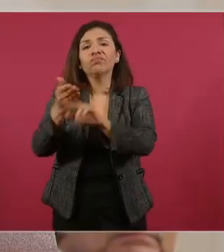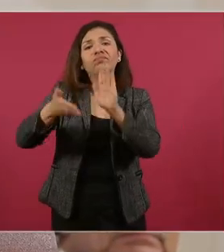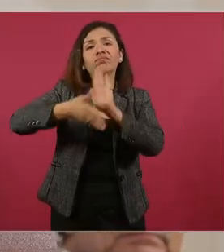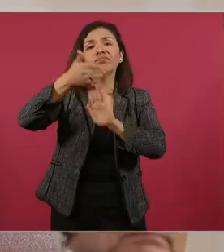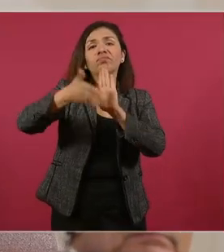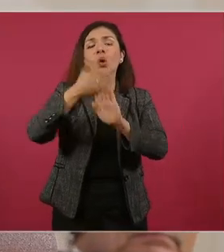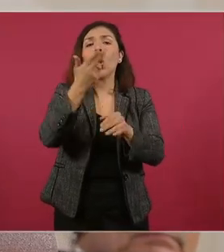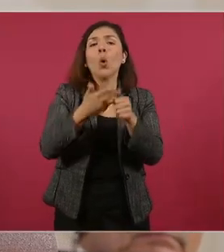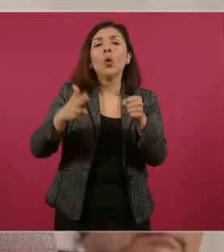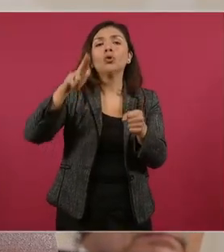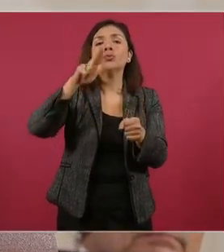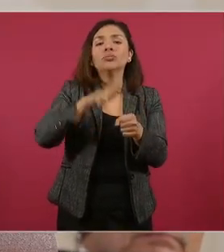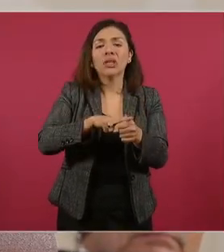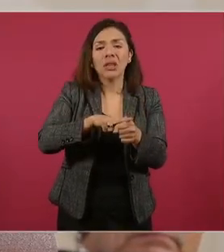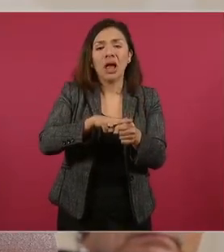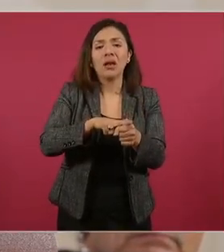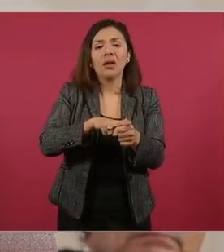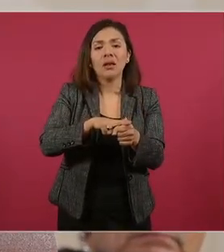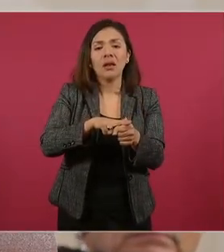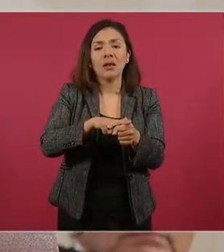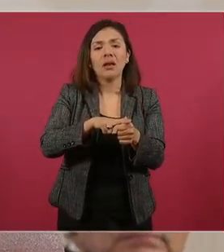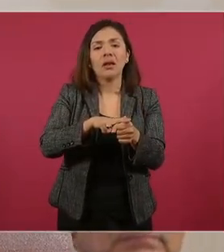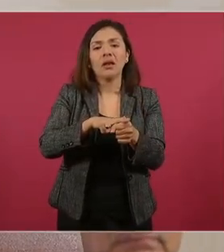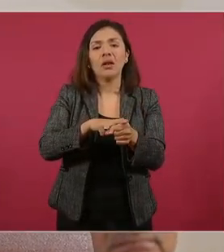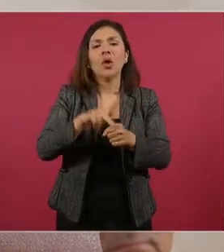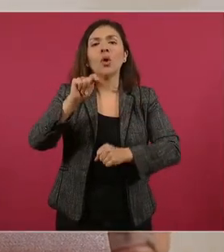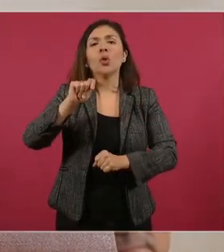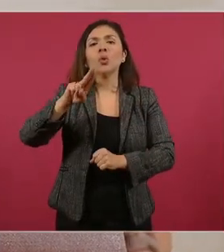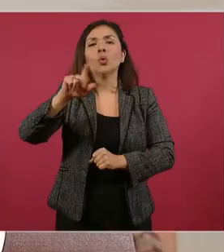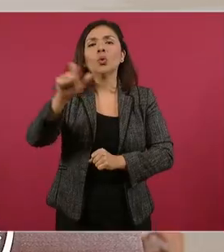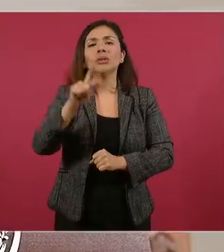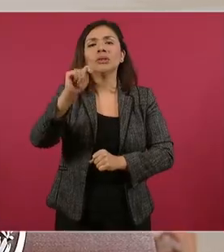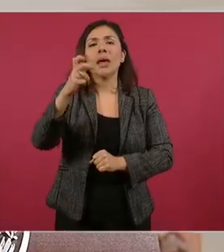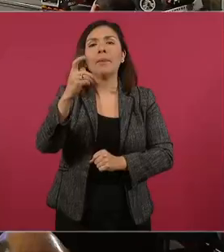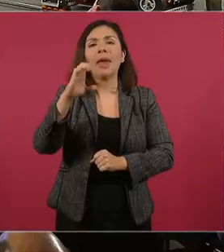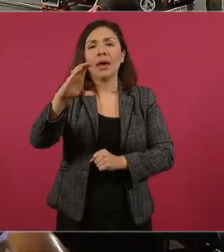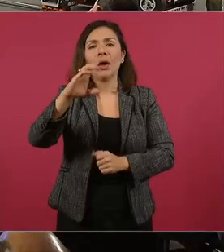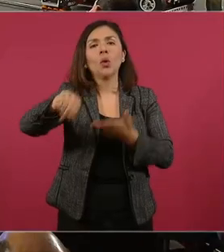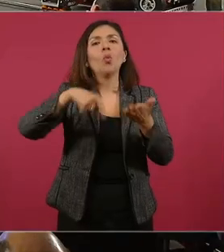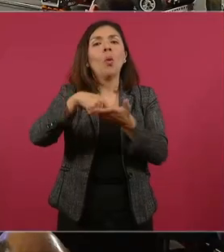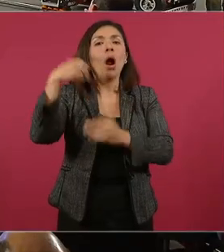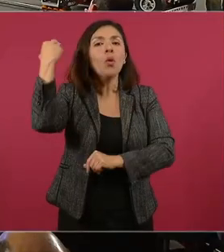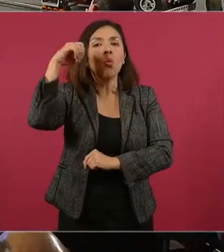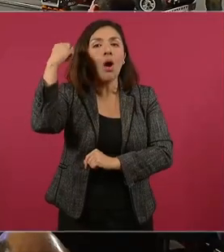el hospital de Tuxtepec, Oaxaca,